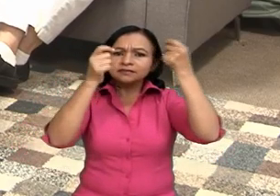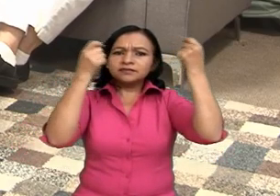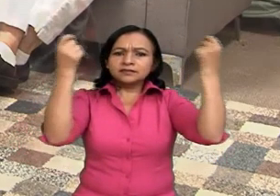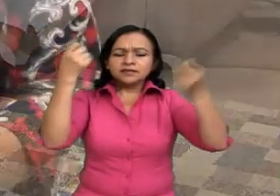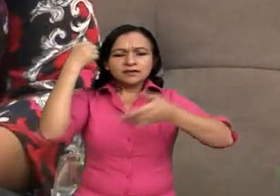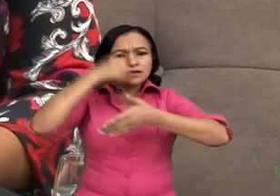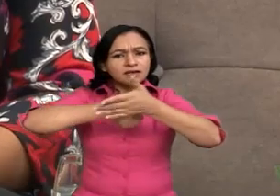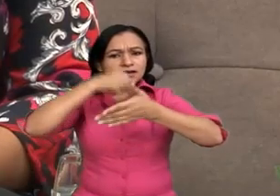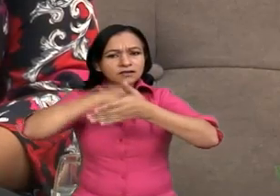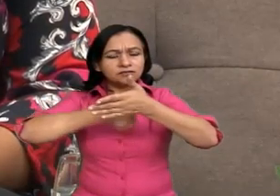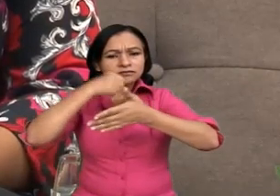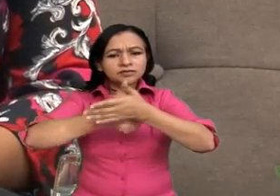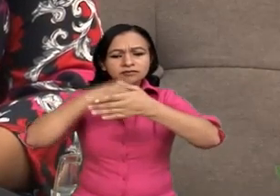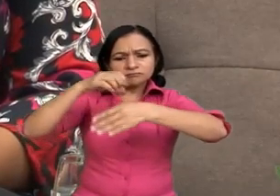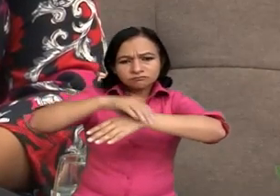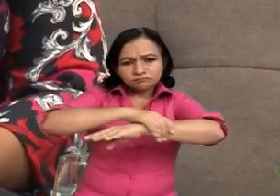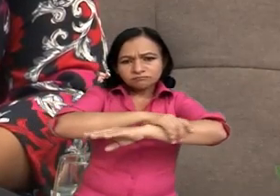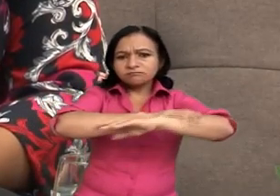valor,